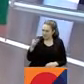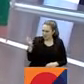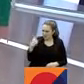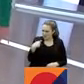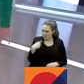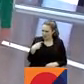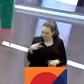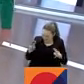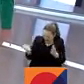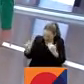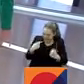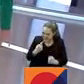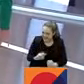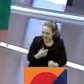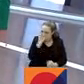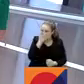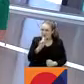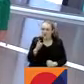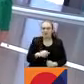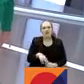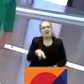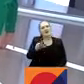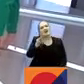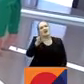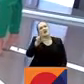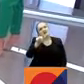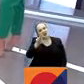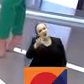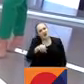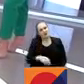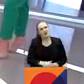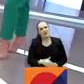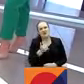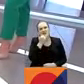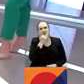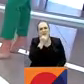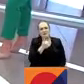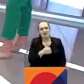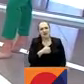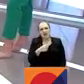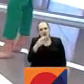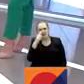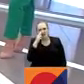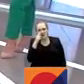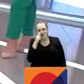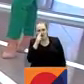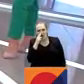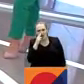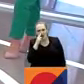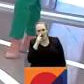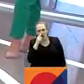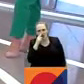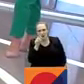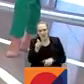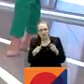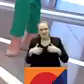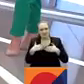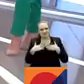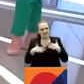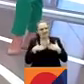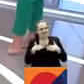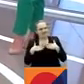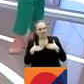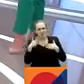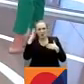me porque gusta. Es que es muy raro lo que está pasando y quiero que nos cuente sobre el Nacional y la polémica que hay, la molestia que hay por la convocatoria de